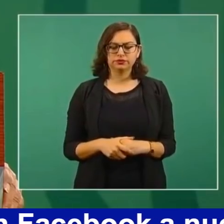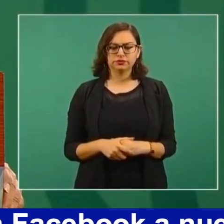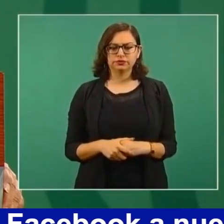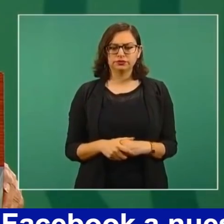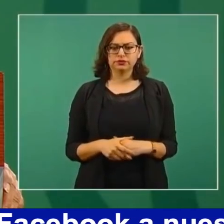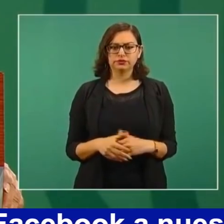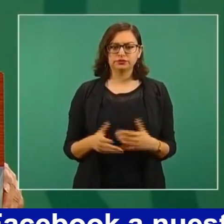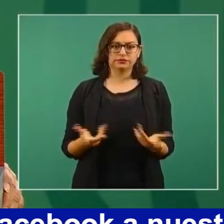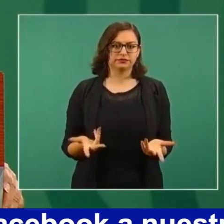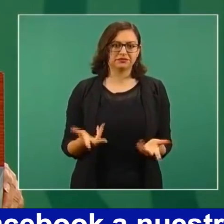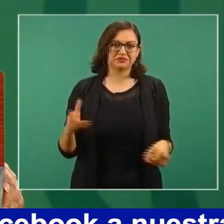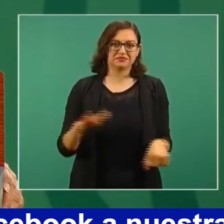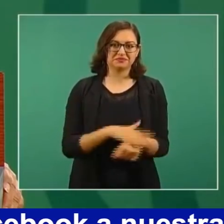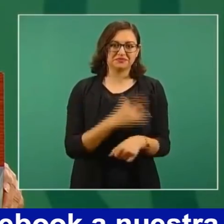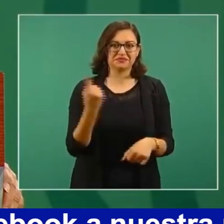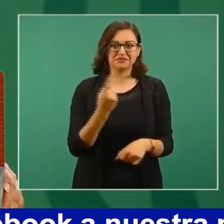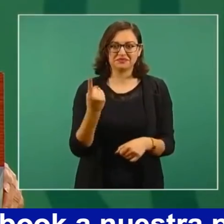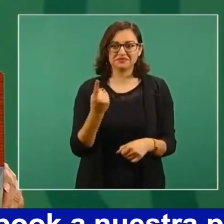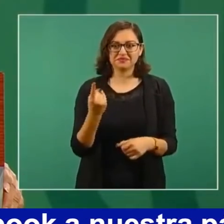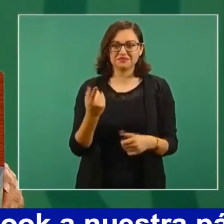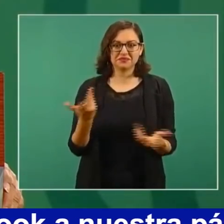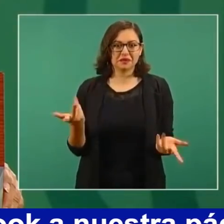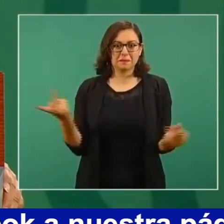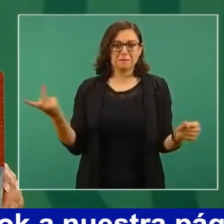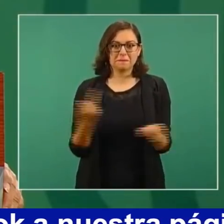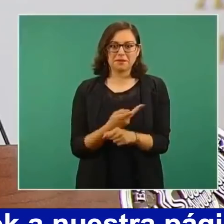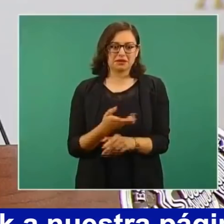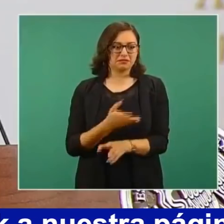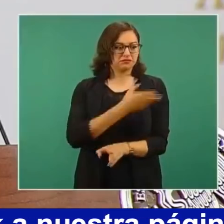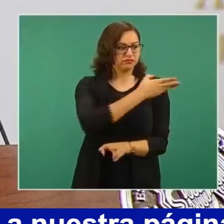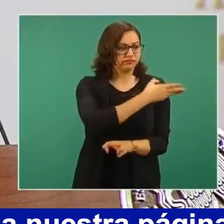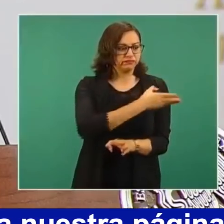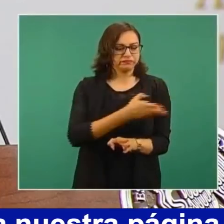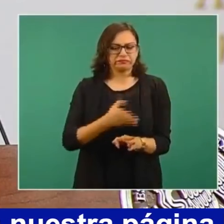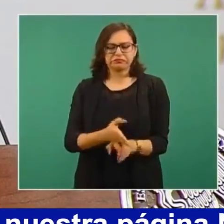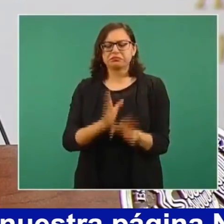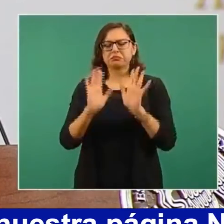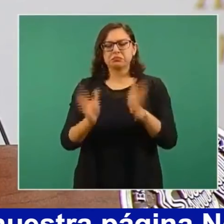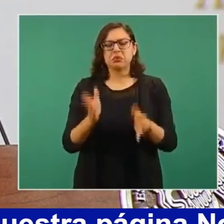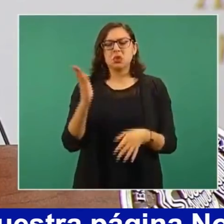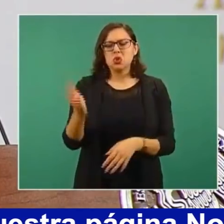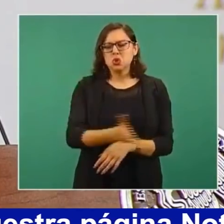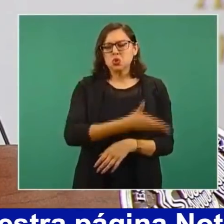porque era una práctica que se utilizaba,